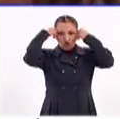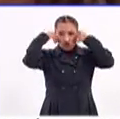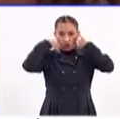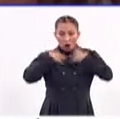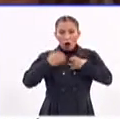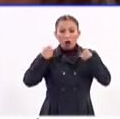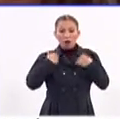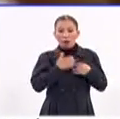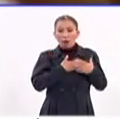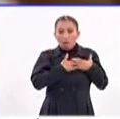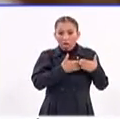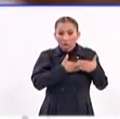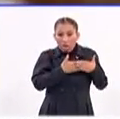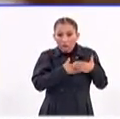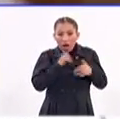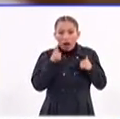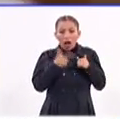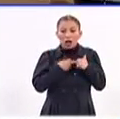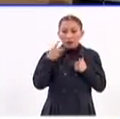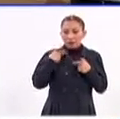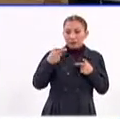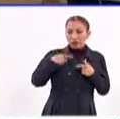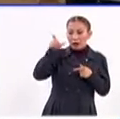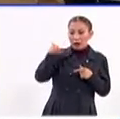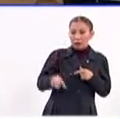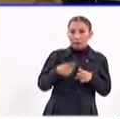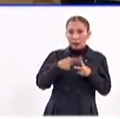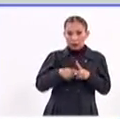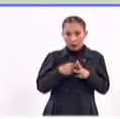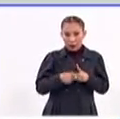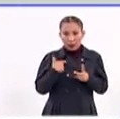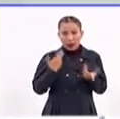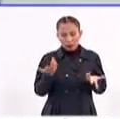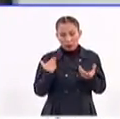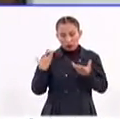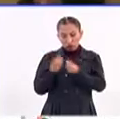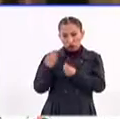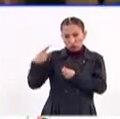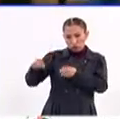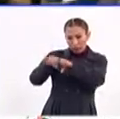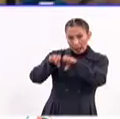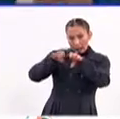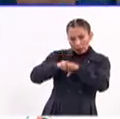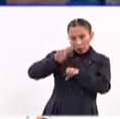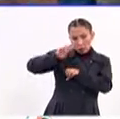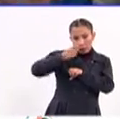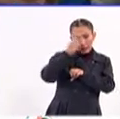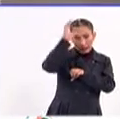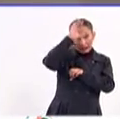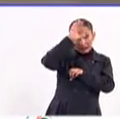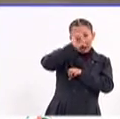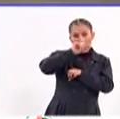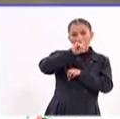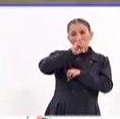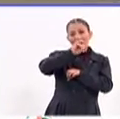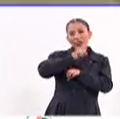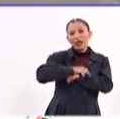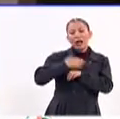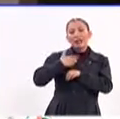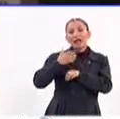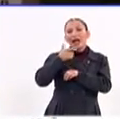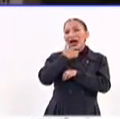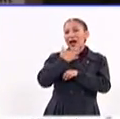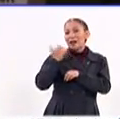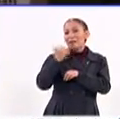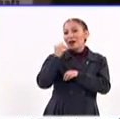o tener palpitaciones ante algún matemático. En coordinación con colegas de su institución y de la Universidad de Ciencias Aplicadas de Bonn-Rhein-Sieg